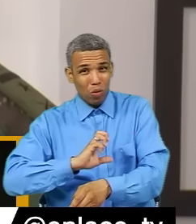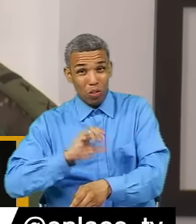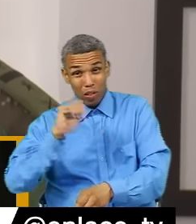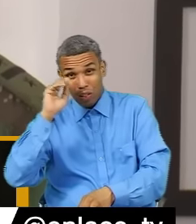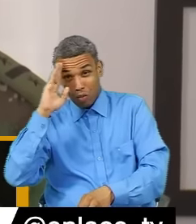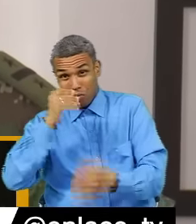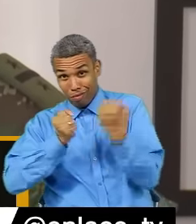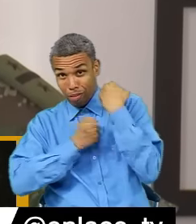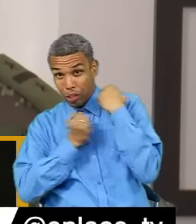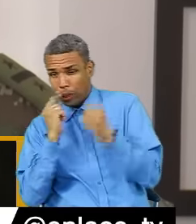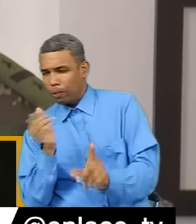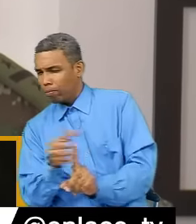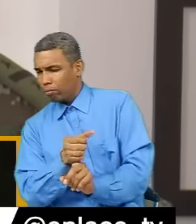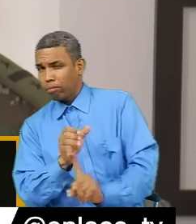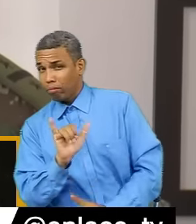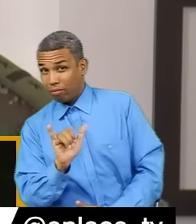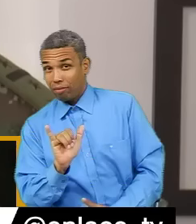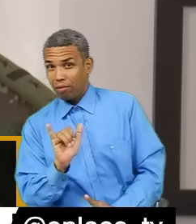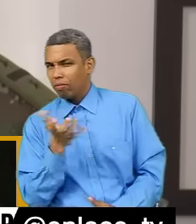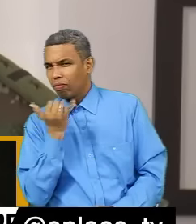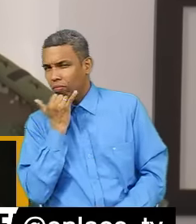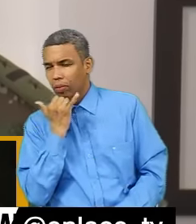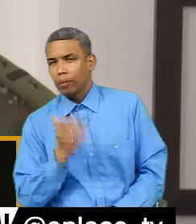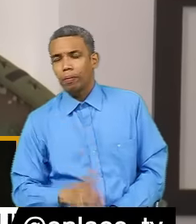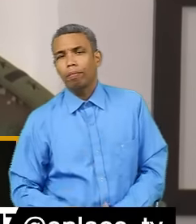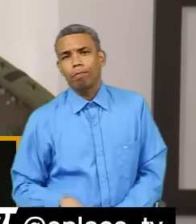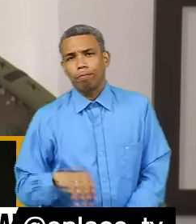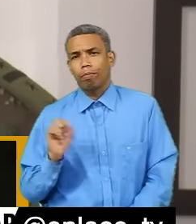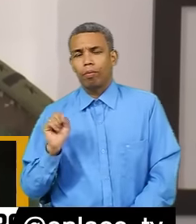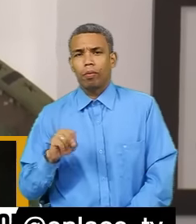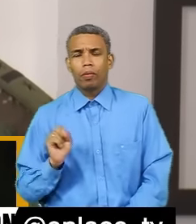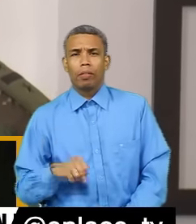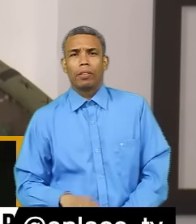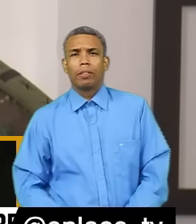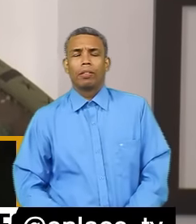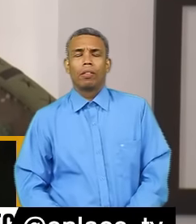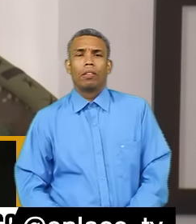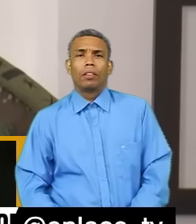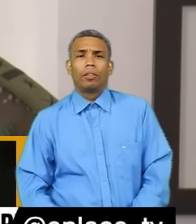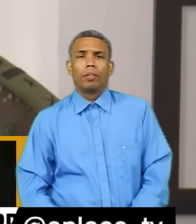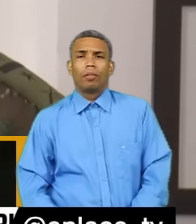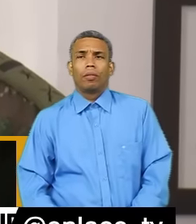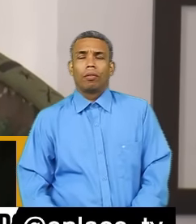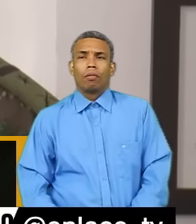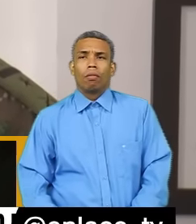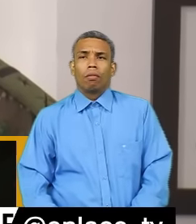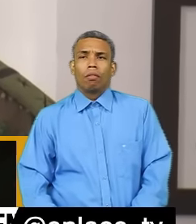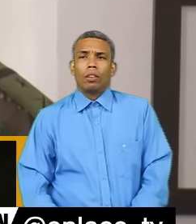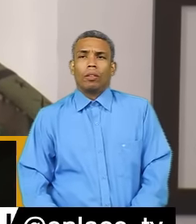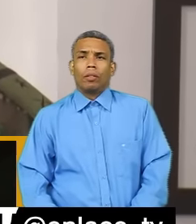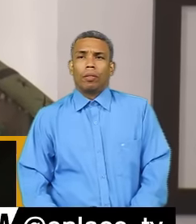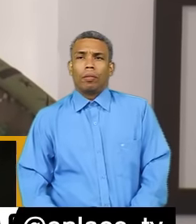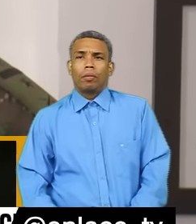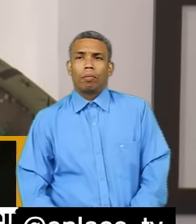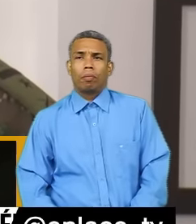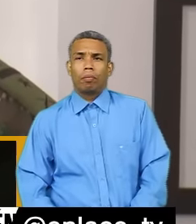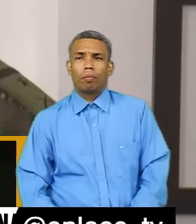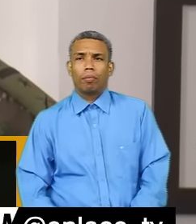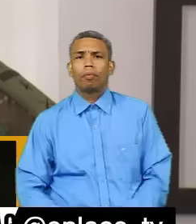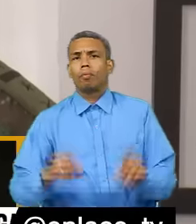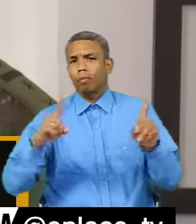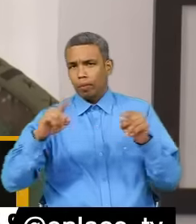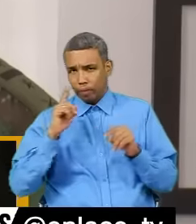Bueno, la tubería, sí, efectivamente un depósito ilegal. Las unidades en los registros se logra encontrar, se hacen